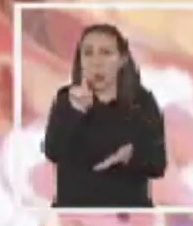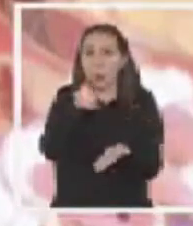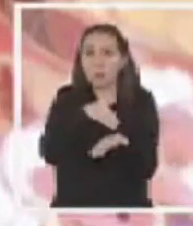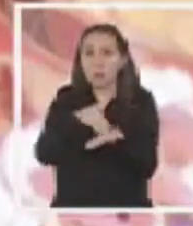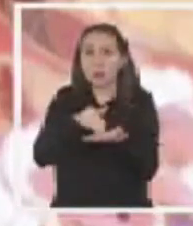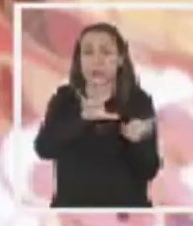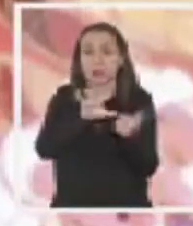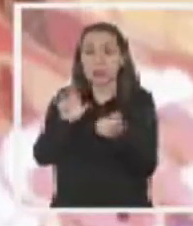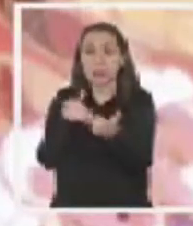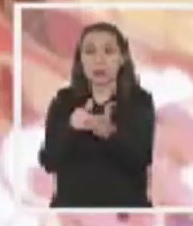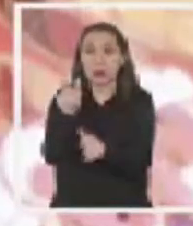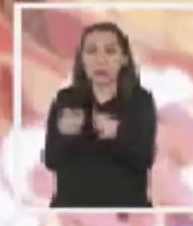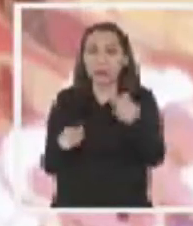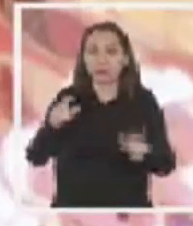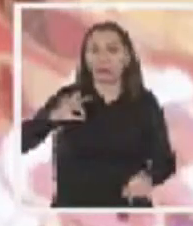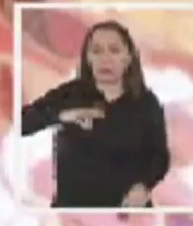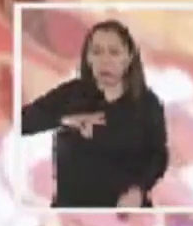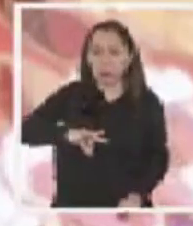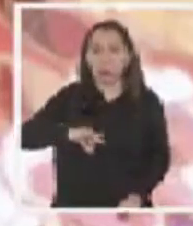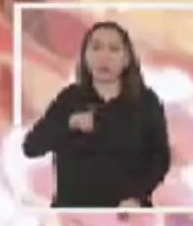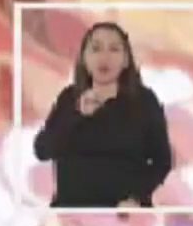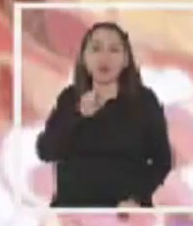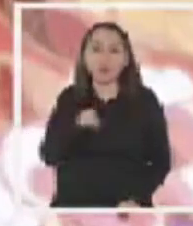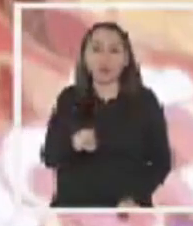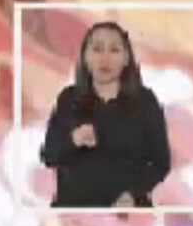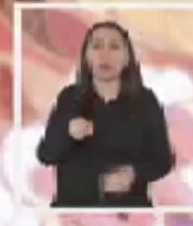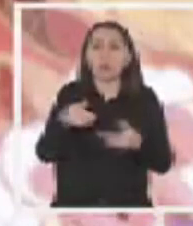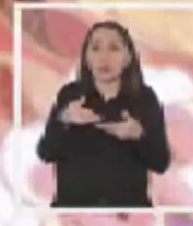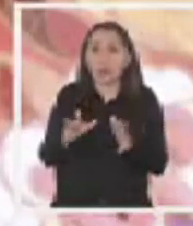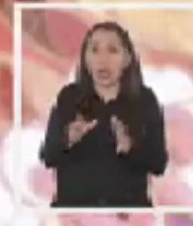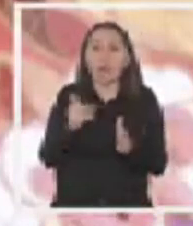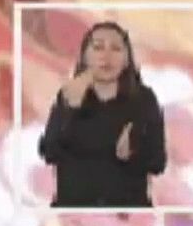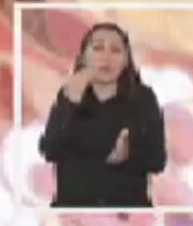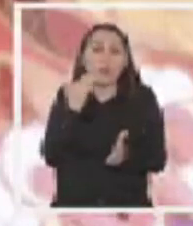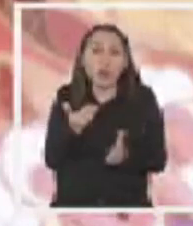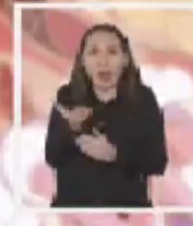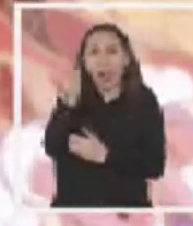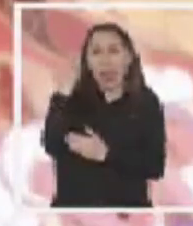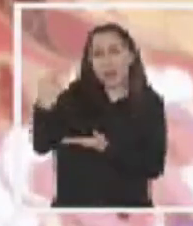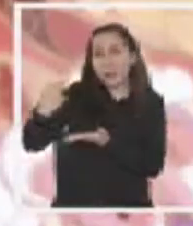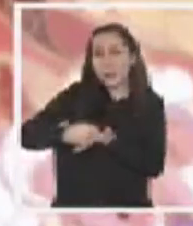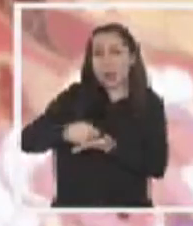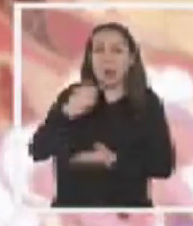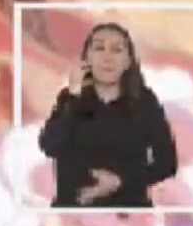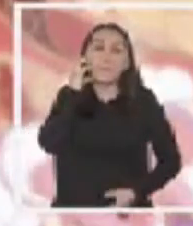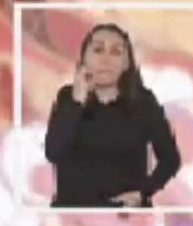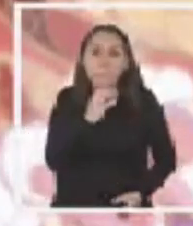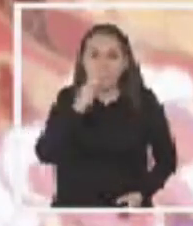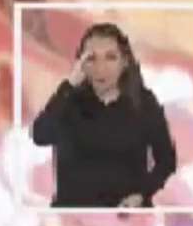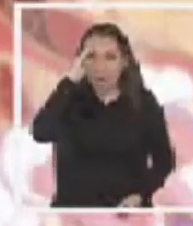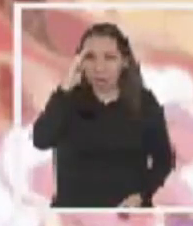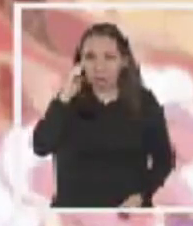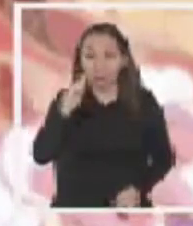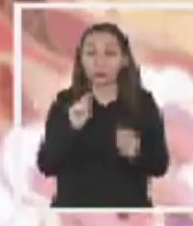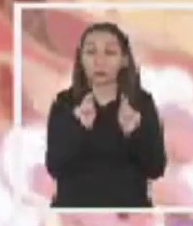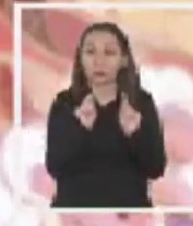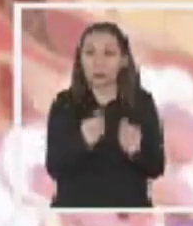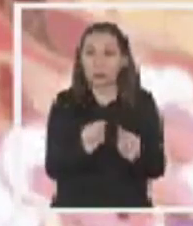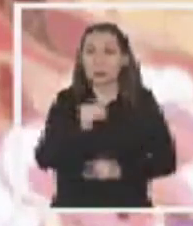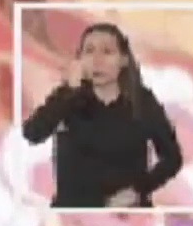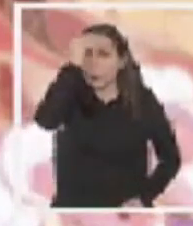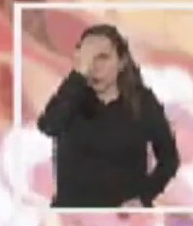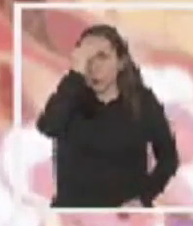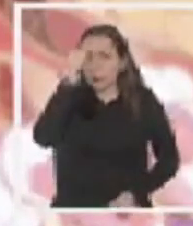seiscientas mil personas pensionadas que recibieron este beneficio en mayo eso es una